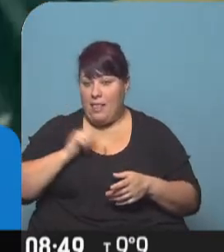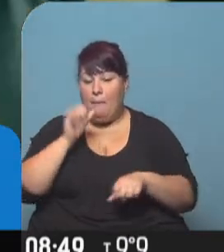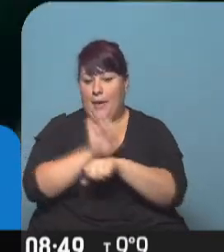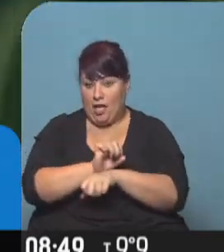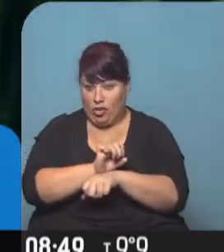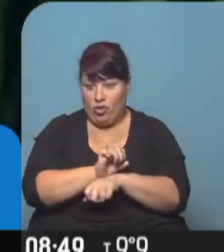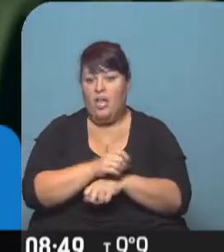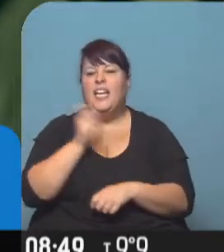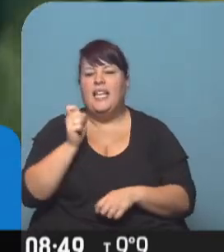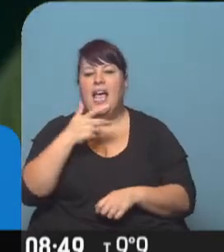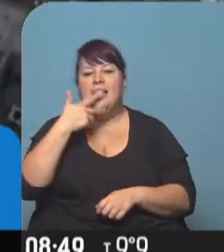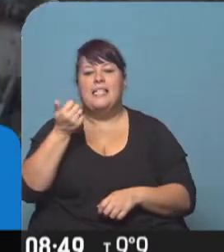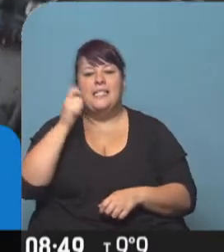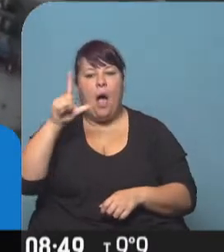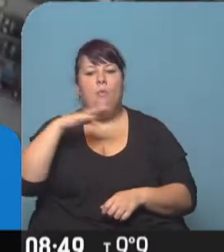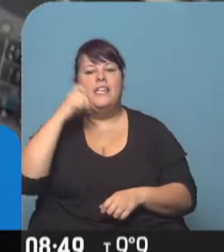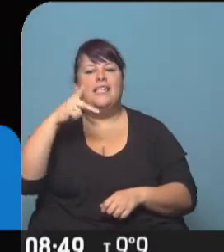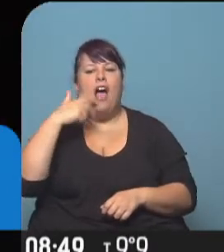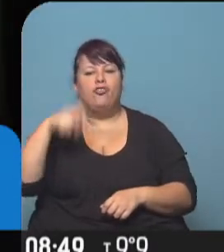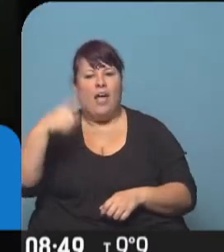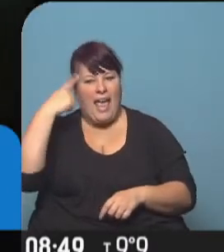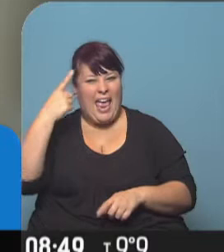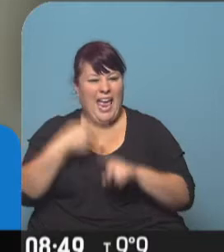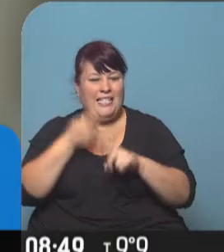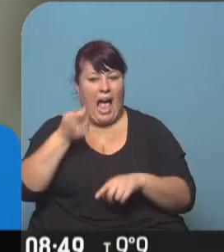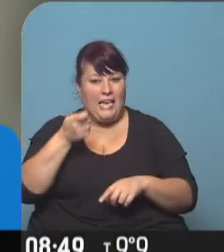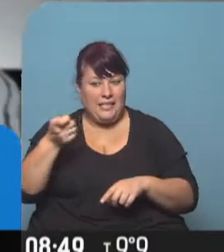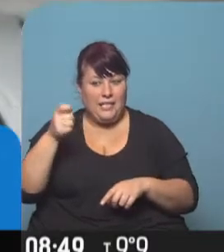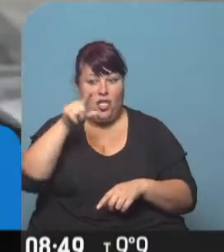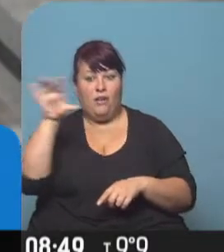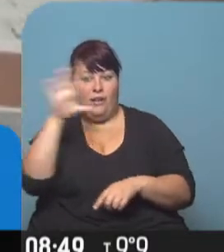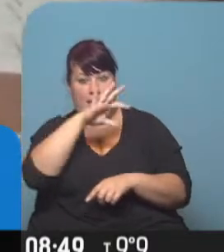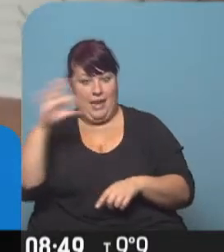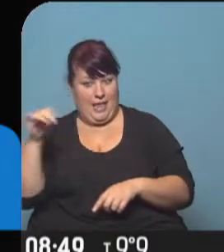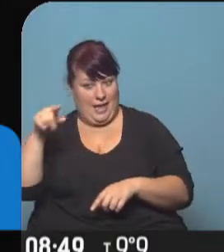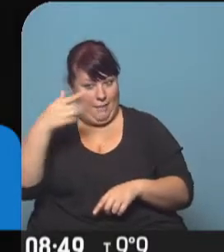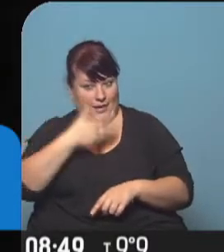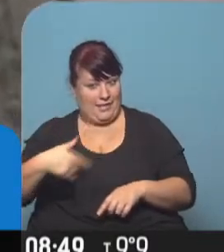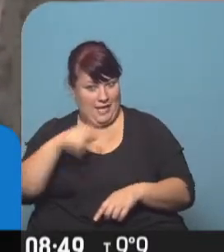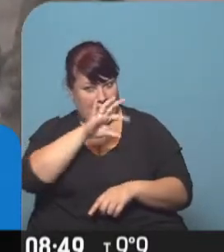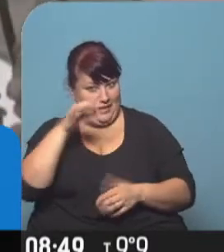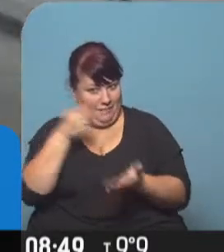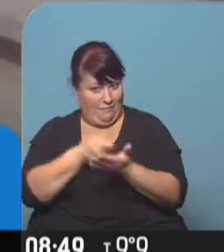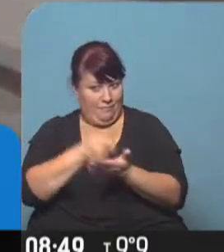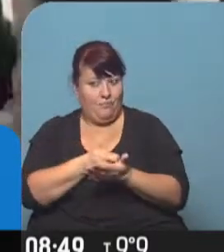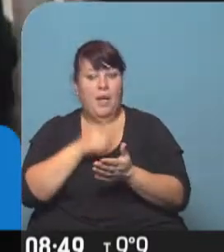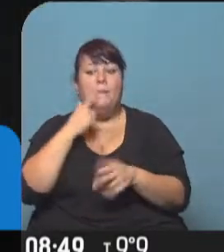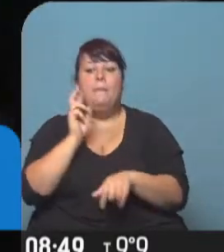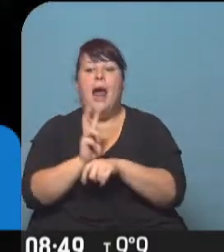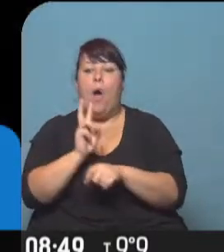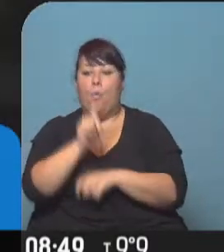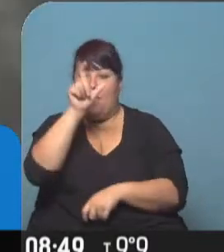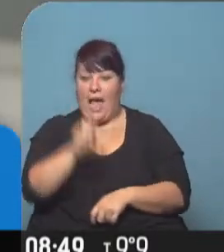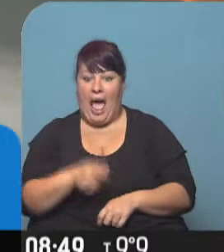preso. Y es Samuel Jackson, quien fue un sicario contratado por este presidente. Bueno, para cuidar a